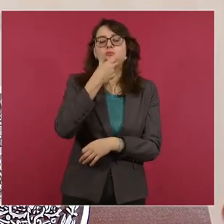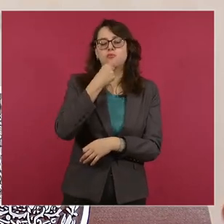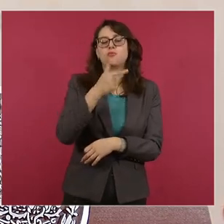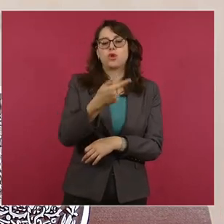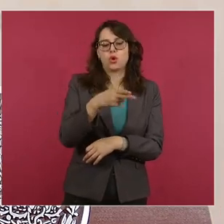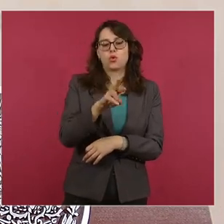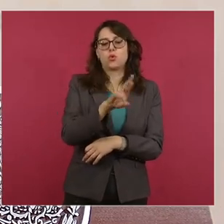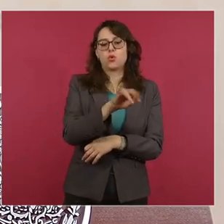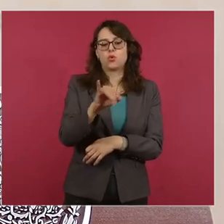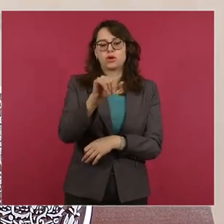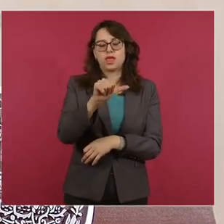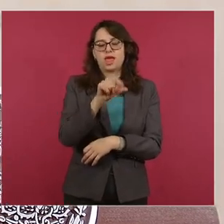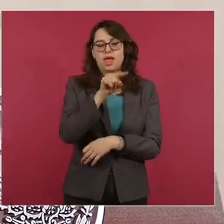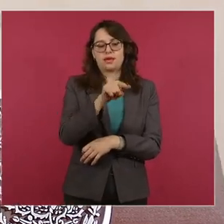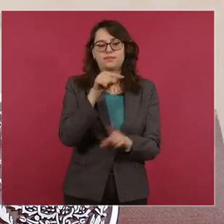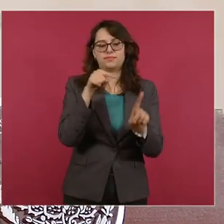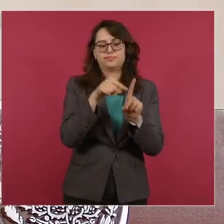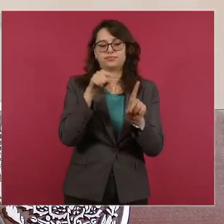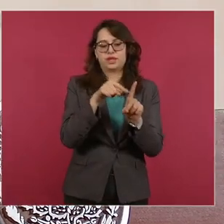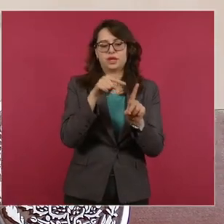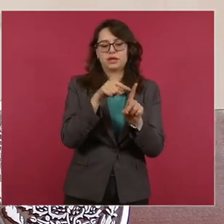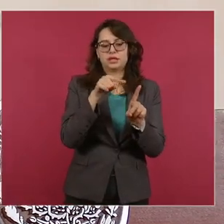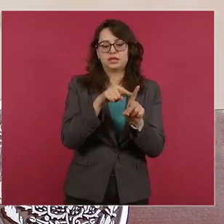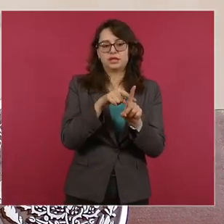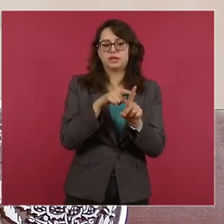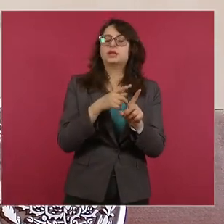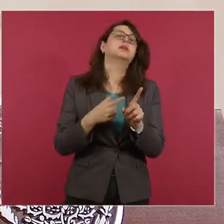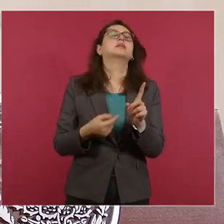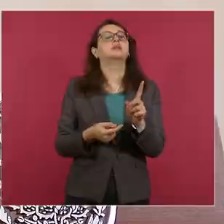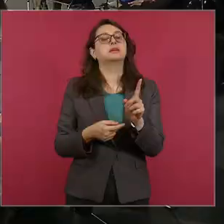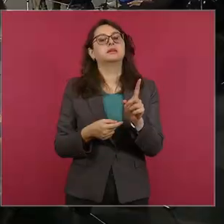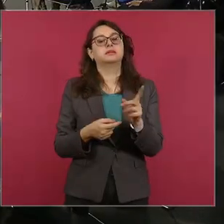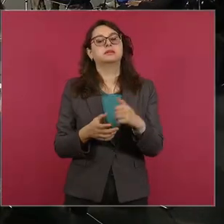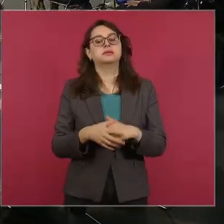el ángel de la dependencia.